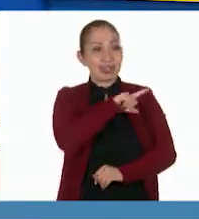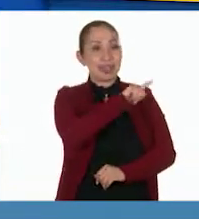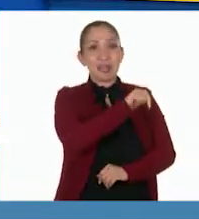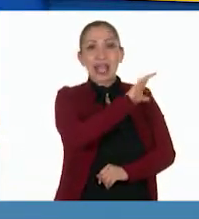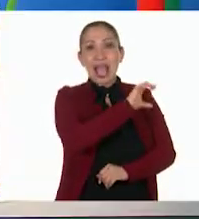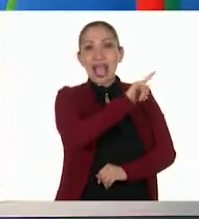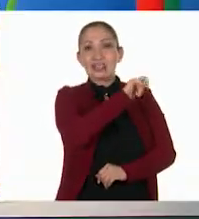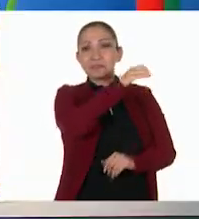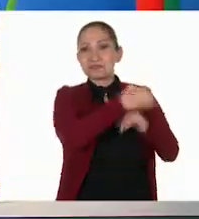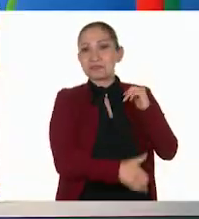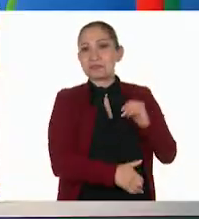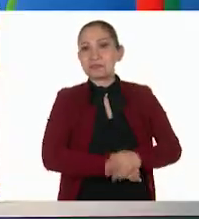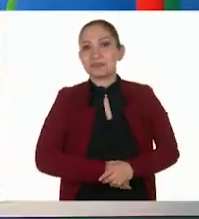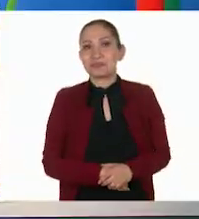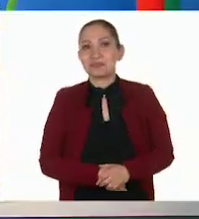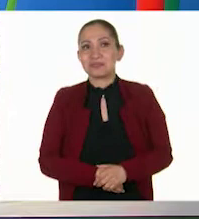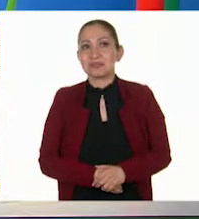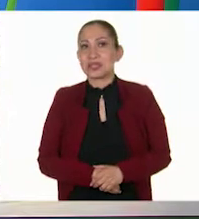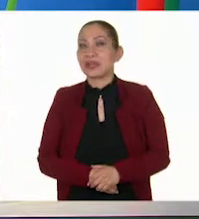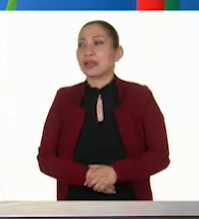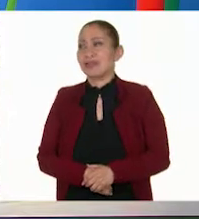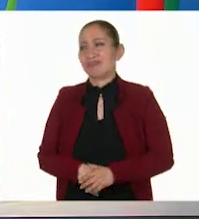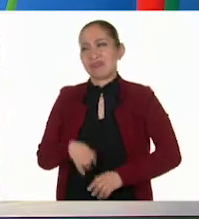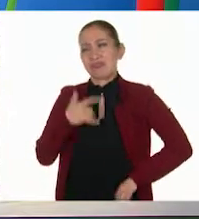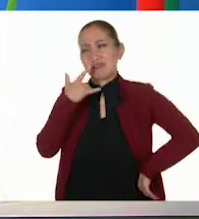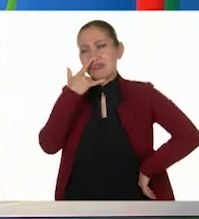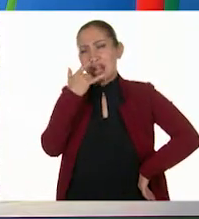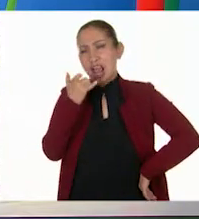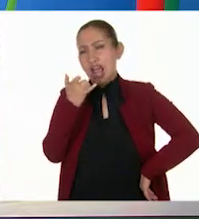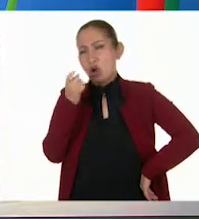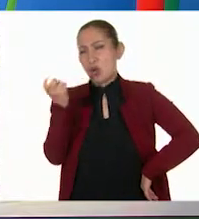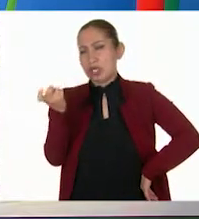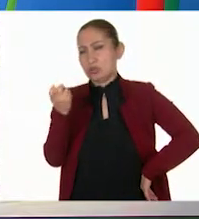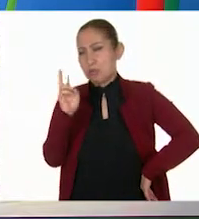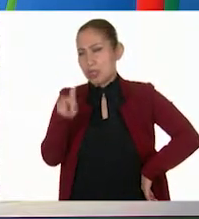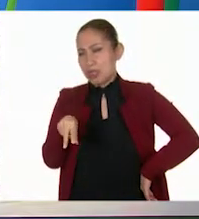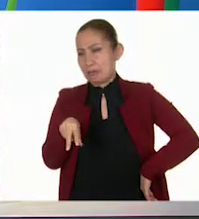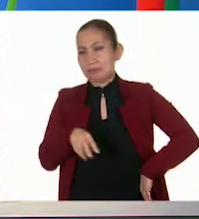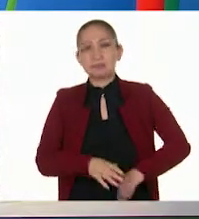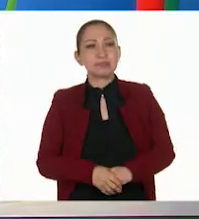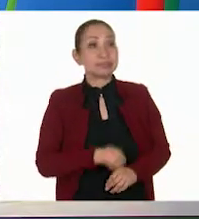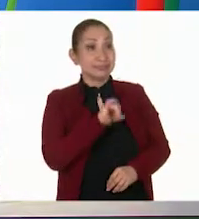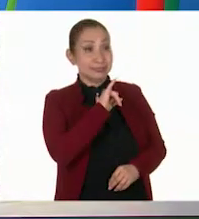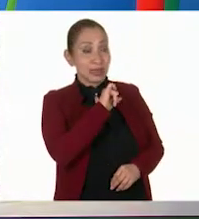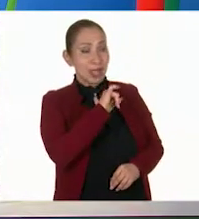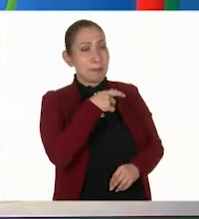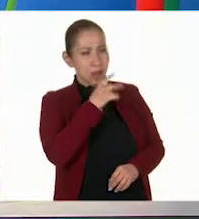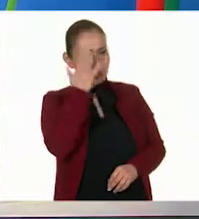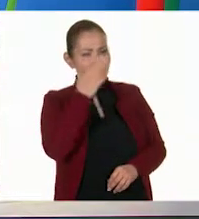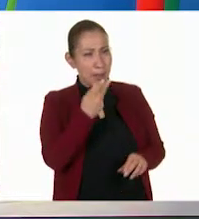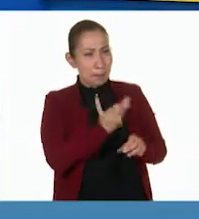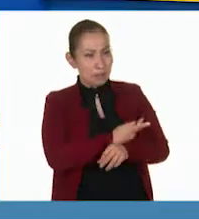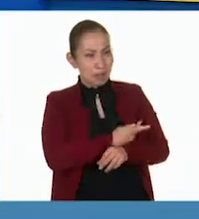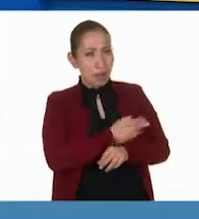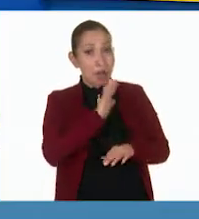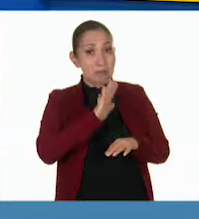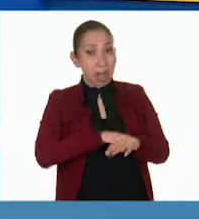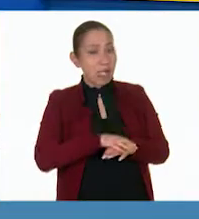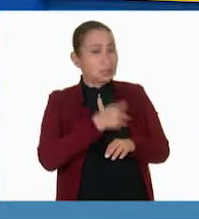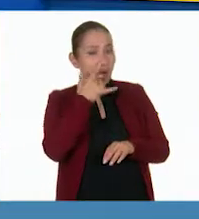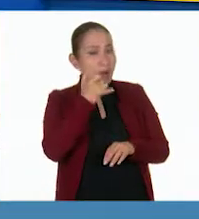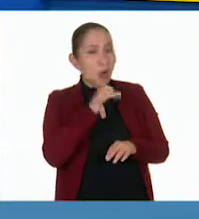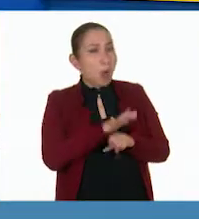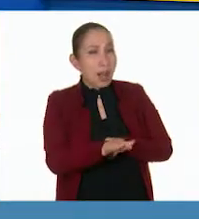Calles. Otra cosa que se me hace muy sospechosa. Claro, pero ¿quieres saber qué fue mucho más